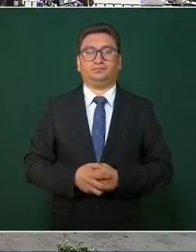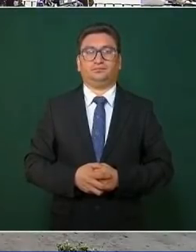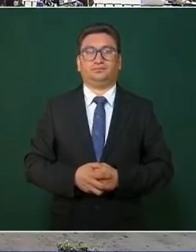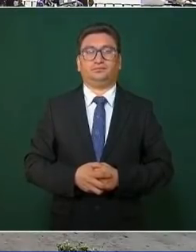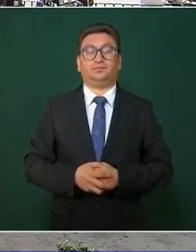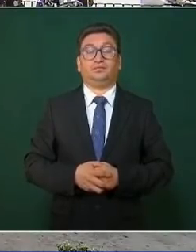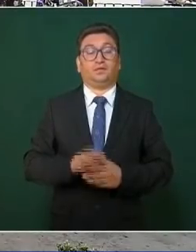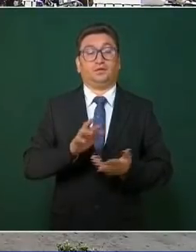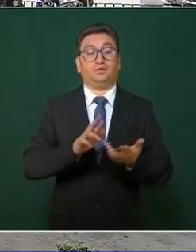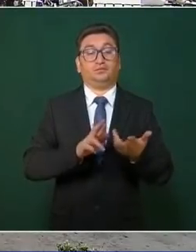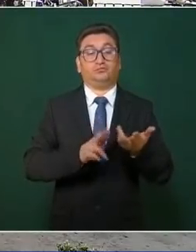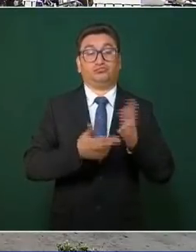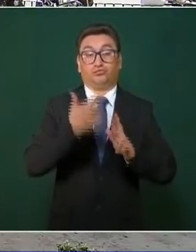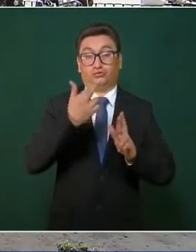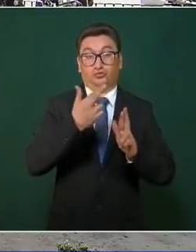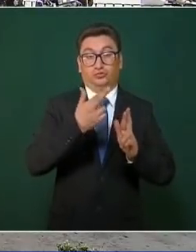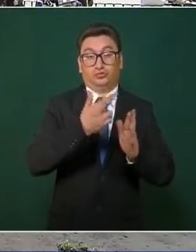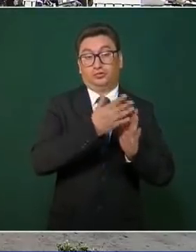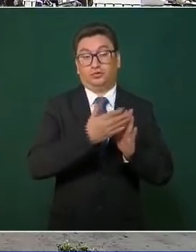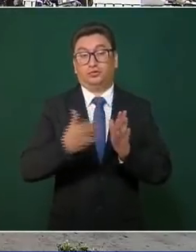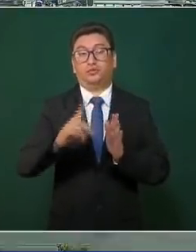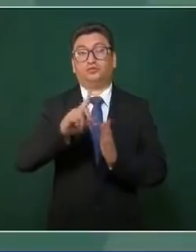después de la Revolución.